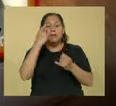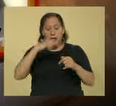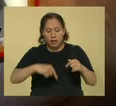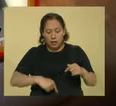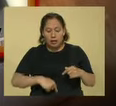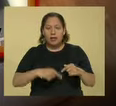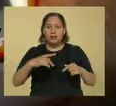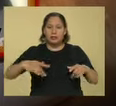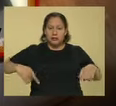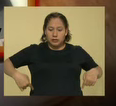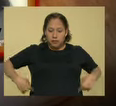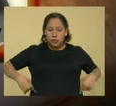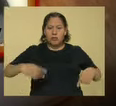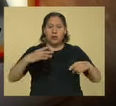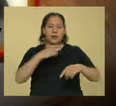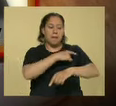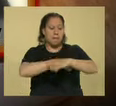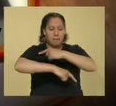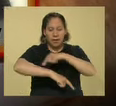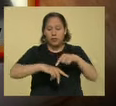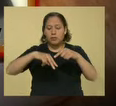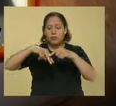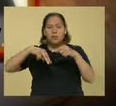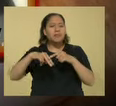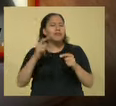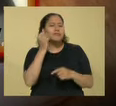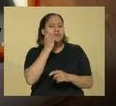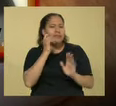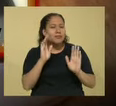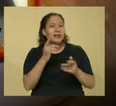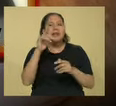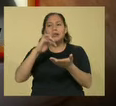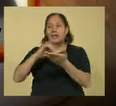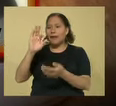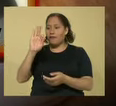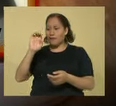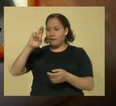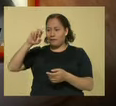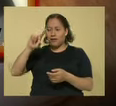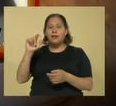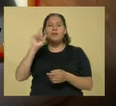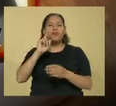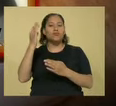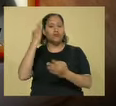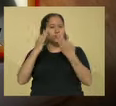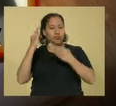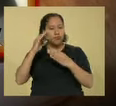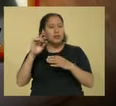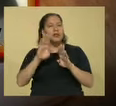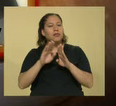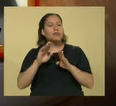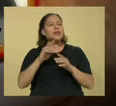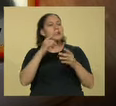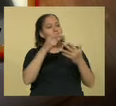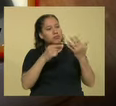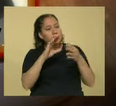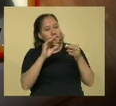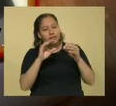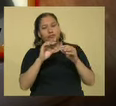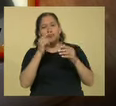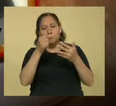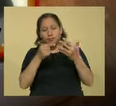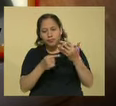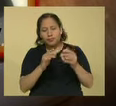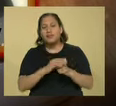la cintura, los brazos, las piernas, en cualquier lugar. Gracias a Fernanda, nuestra cosmiatra, que nos llevó de paso a paso. Así que yo les